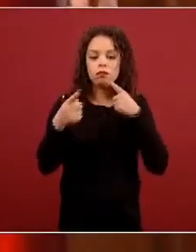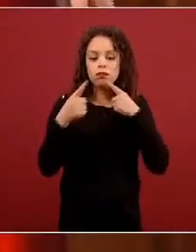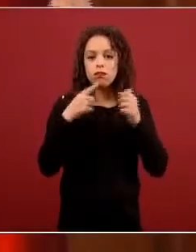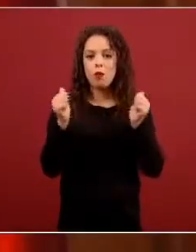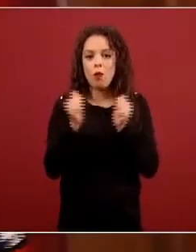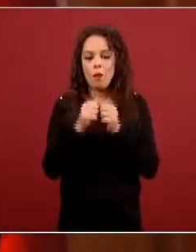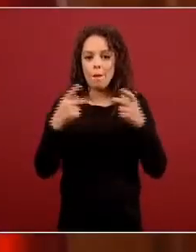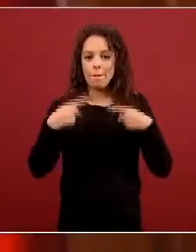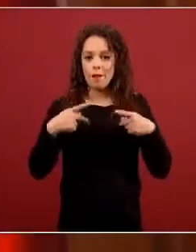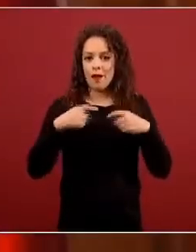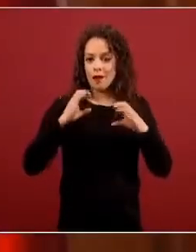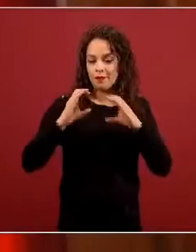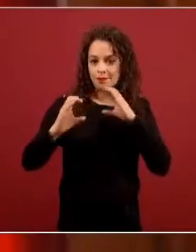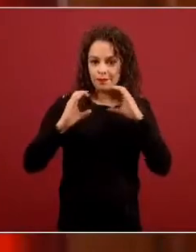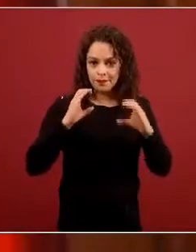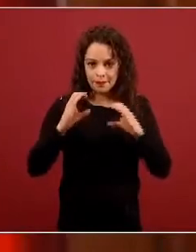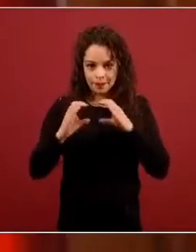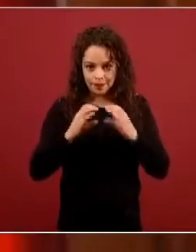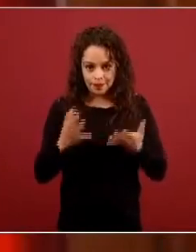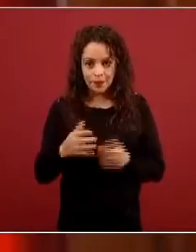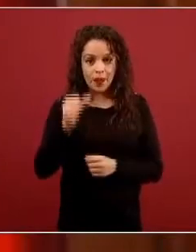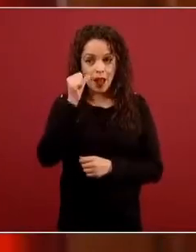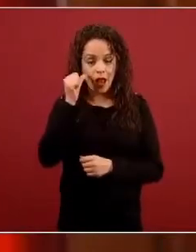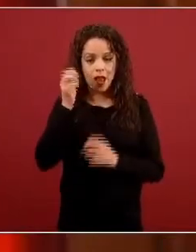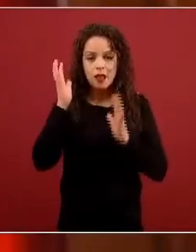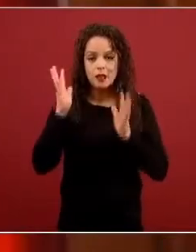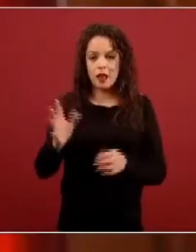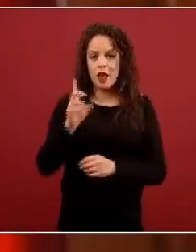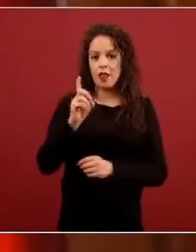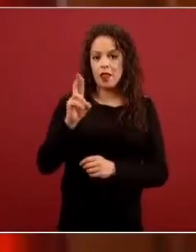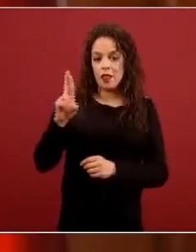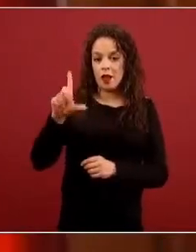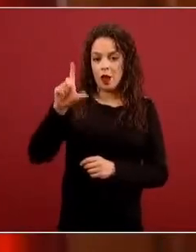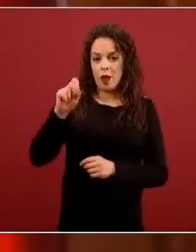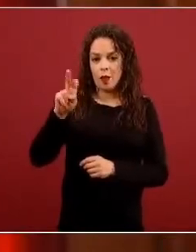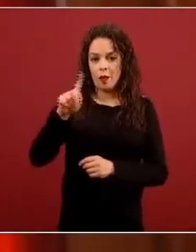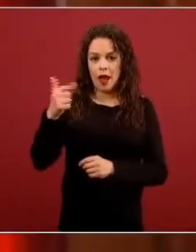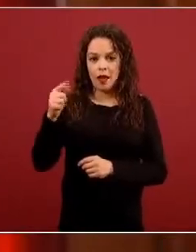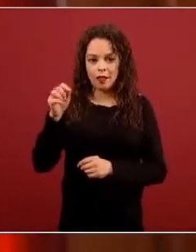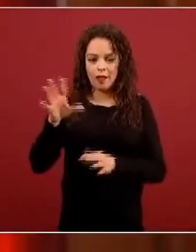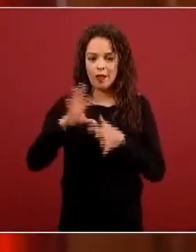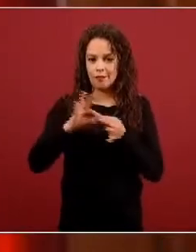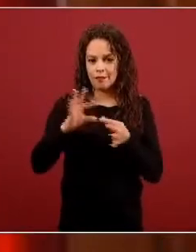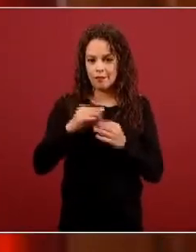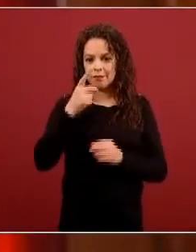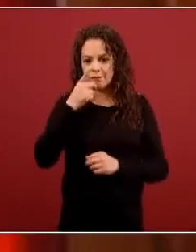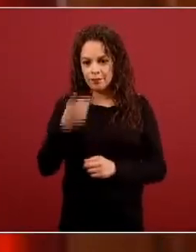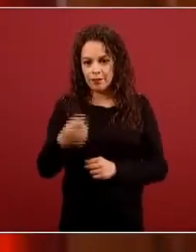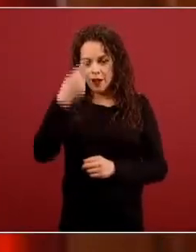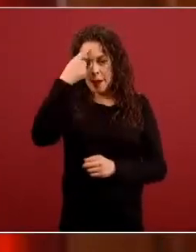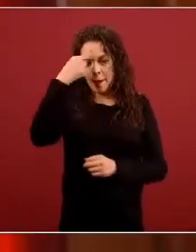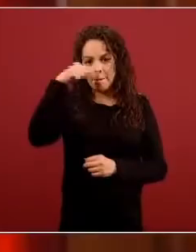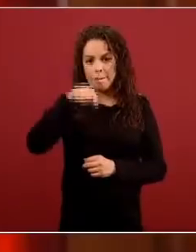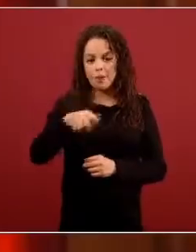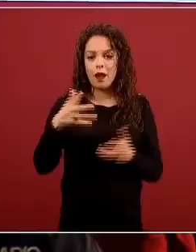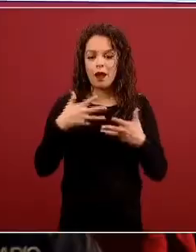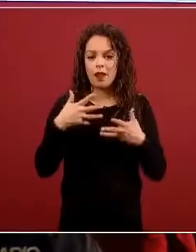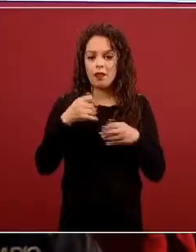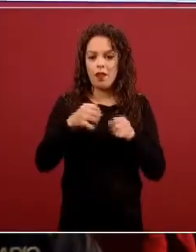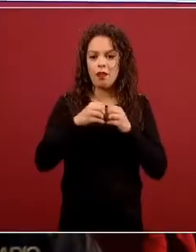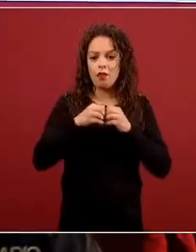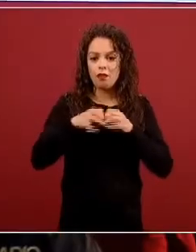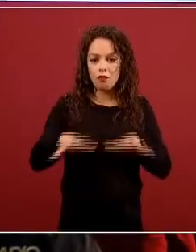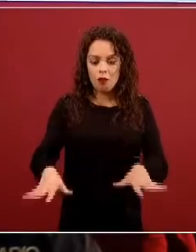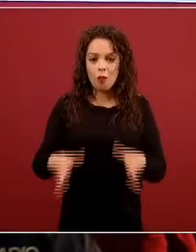que, como lo explicó ayer el doctor López-Gatell, existe este síndrome de fatiga de información, ¿no? Entonces, si nosotros